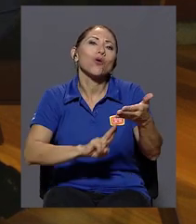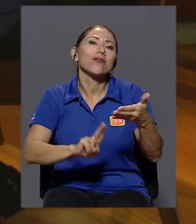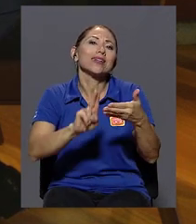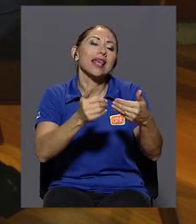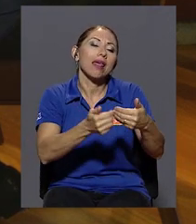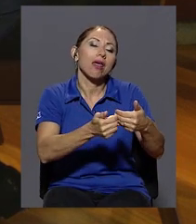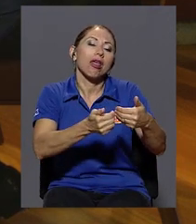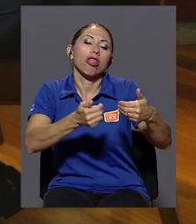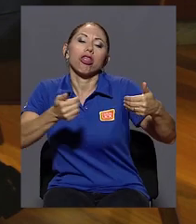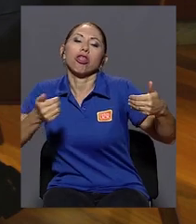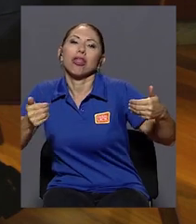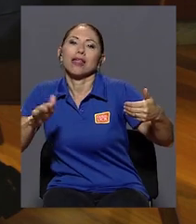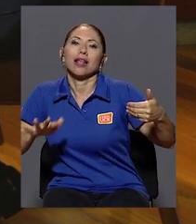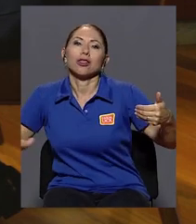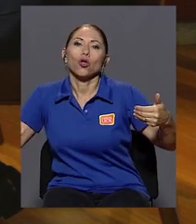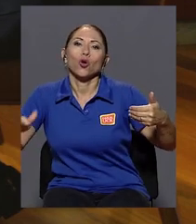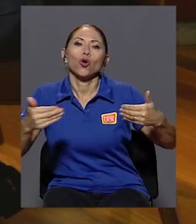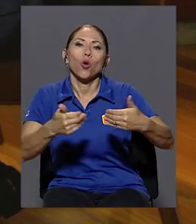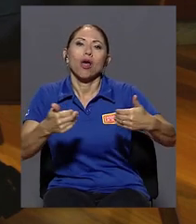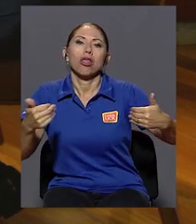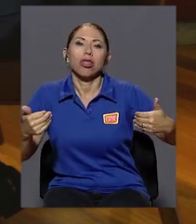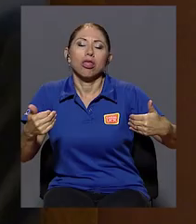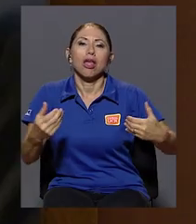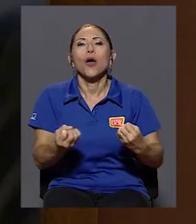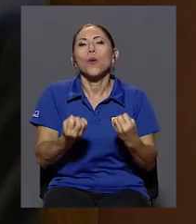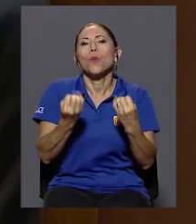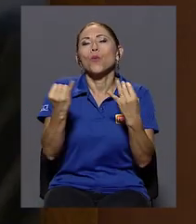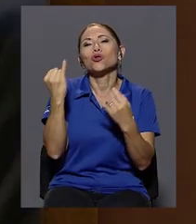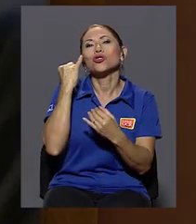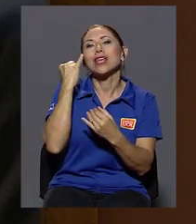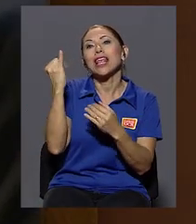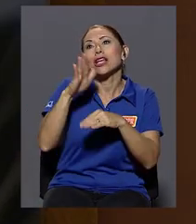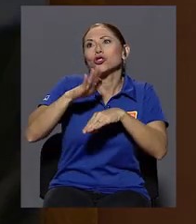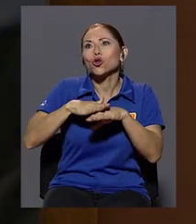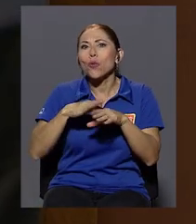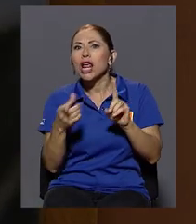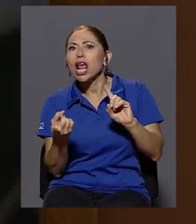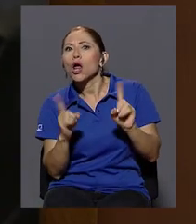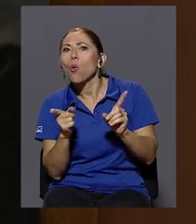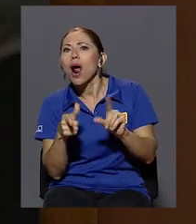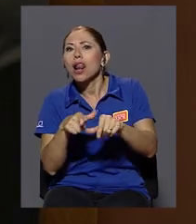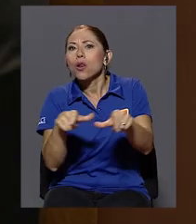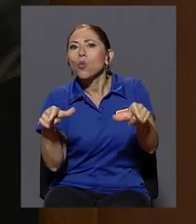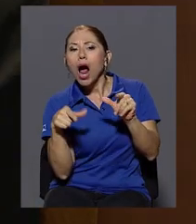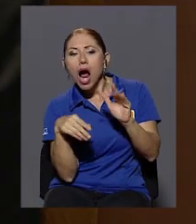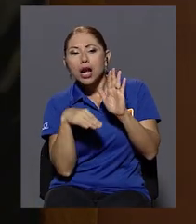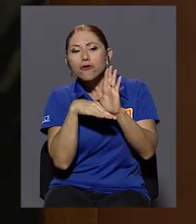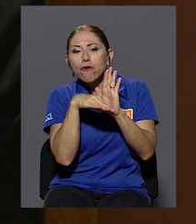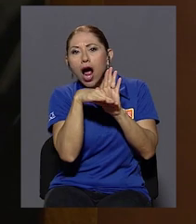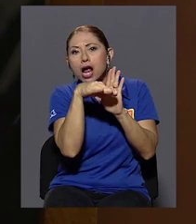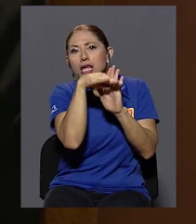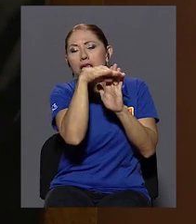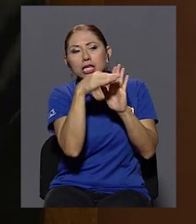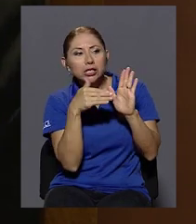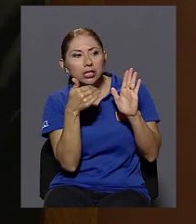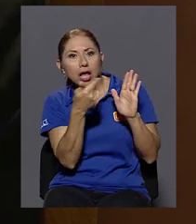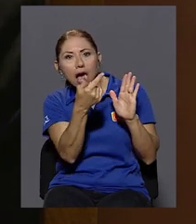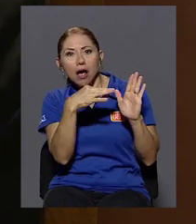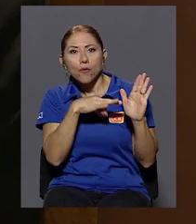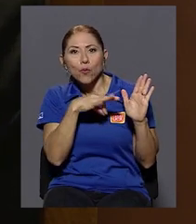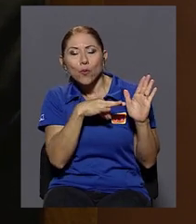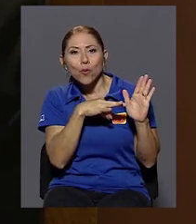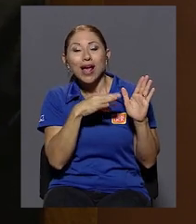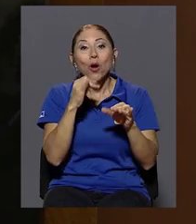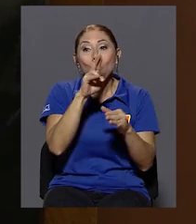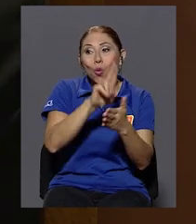universidad de su entorno. Ha habido mucho esta idea, los rankings, en fin, todos estos incentivos, en donde